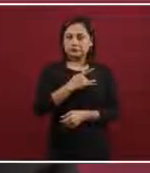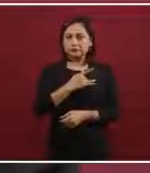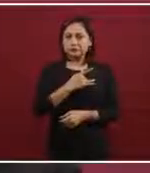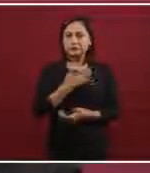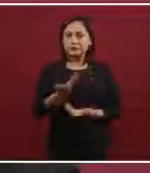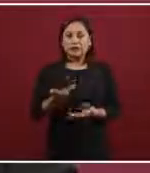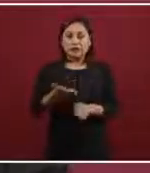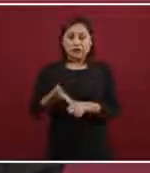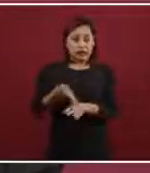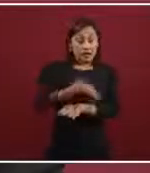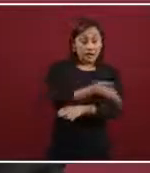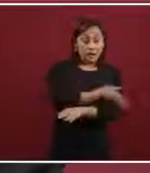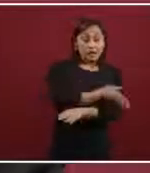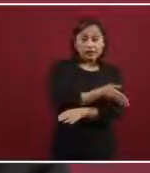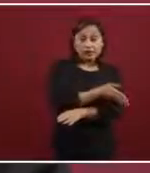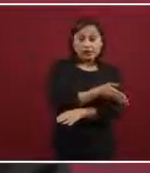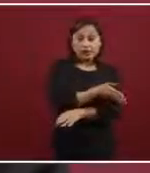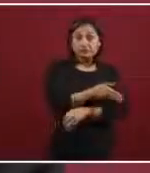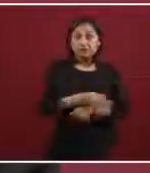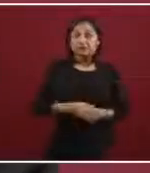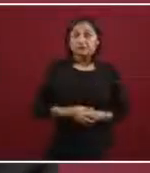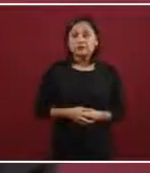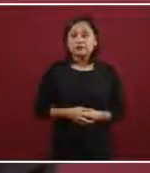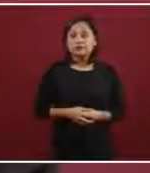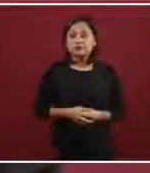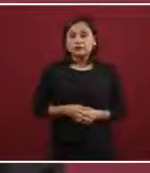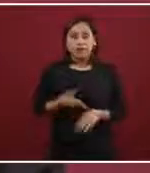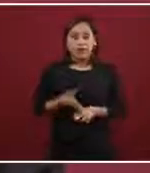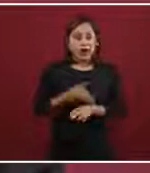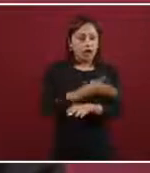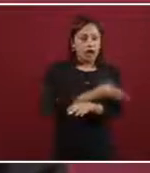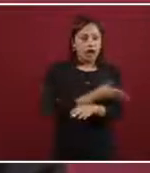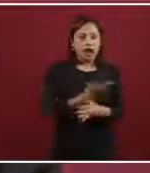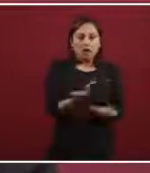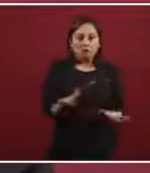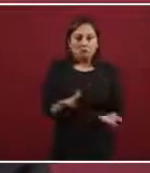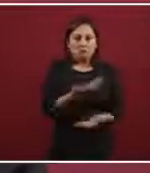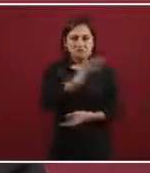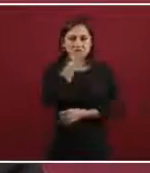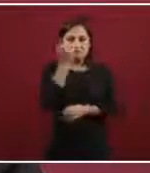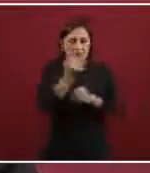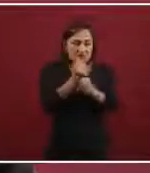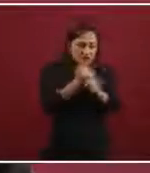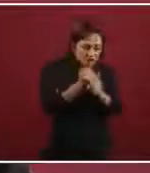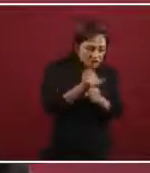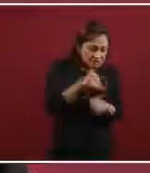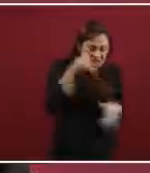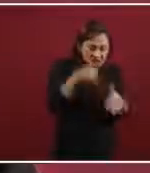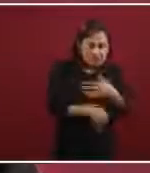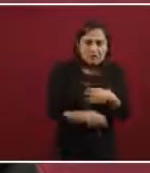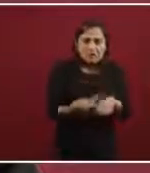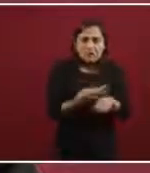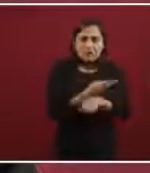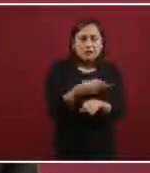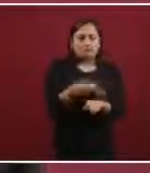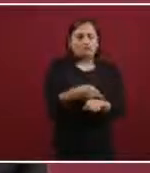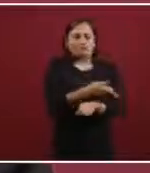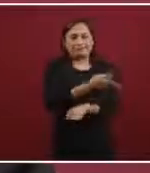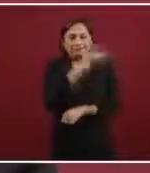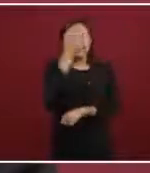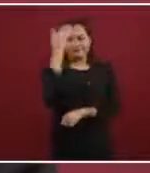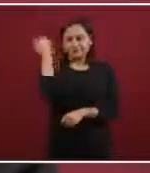no sé tenía un diagnóstico de lo que estaba sucediendo 3